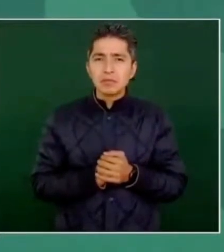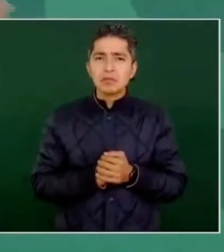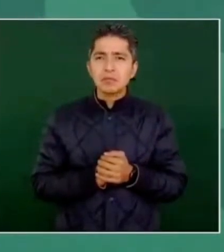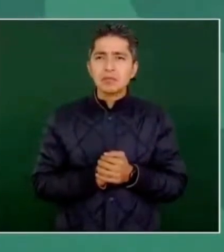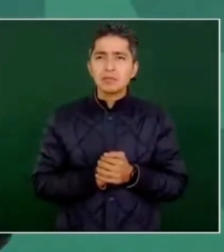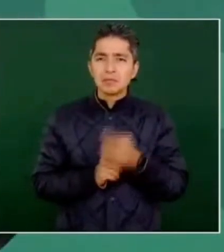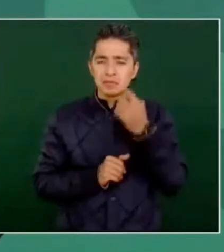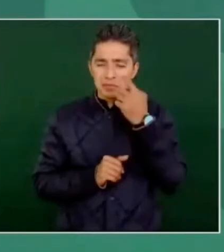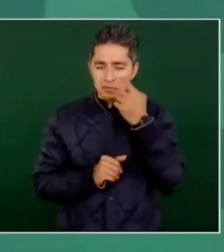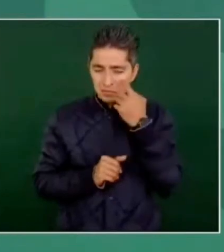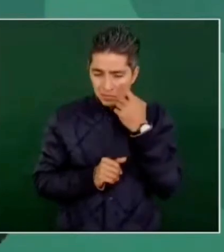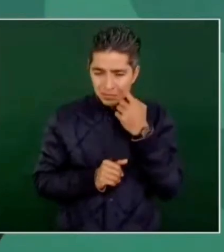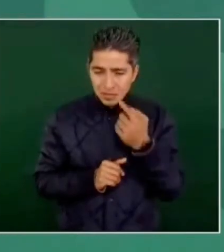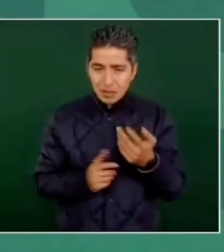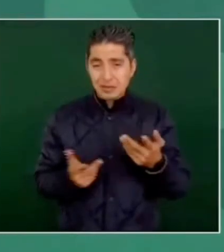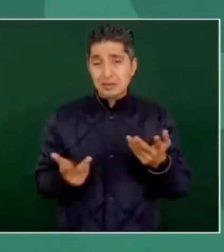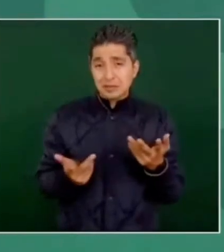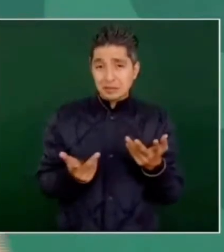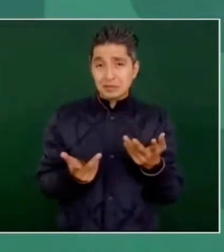Fíjense